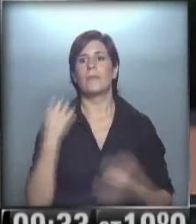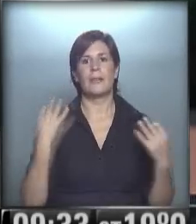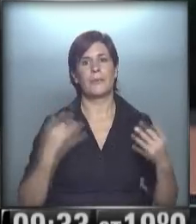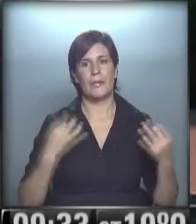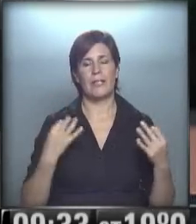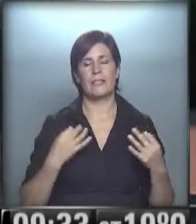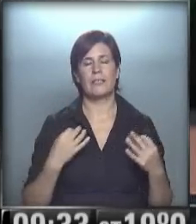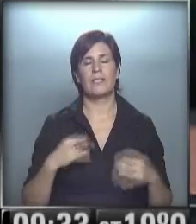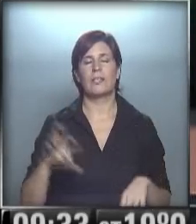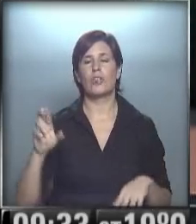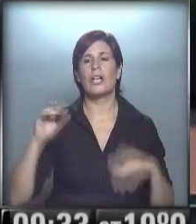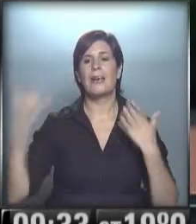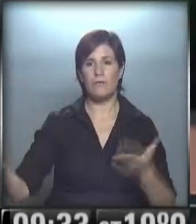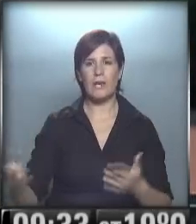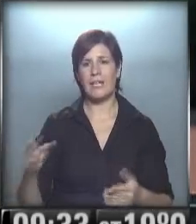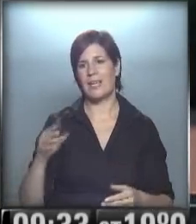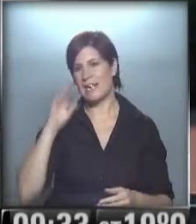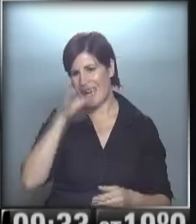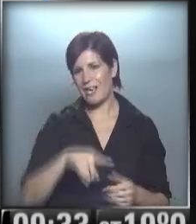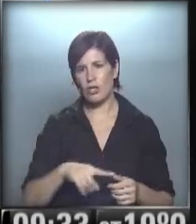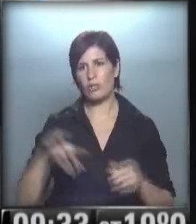este dólar marginal este dólar ilegal está perdiendo protagonismo